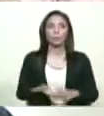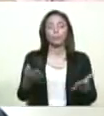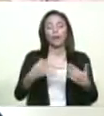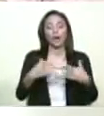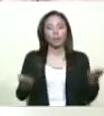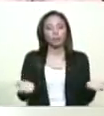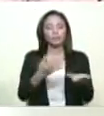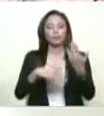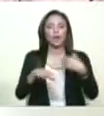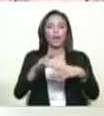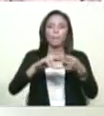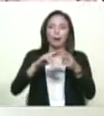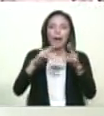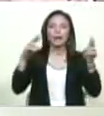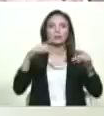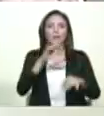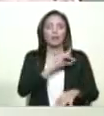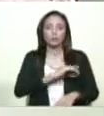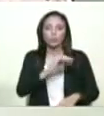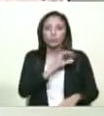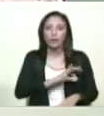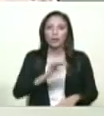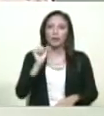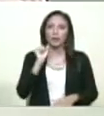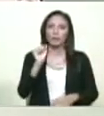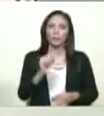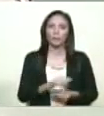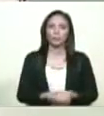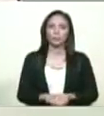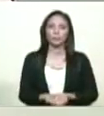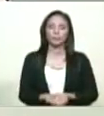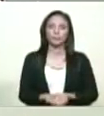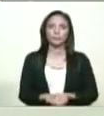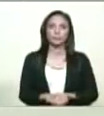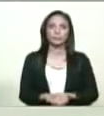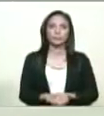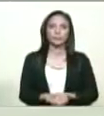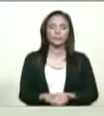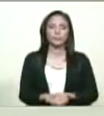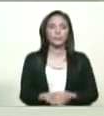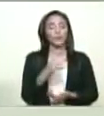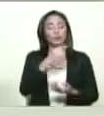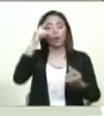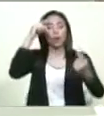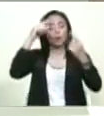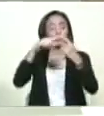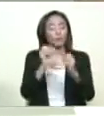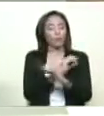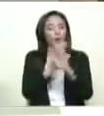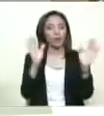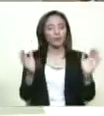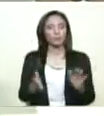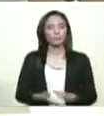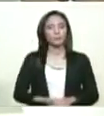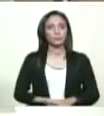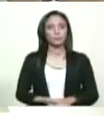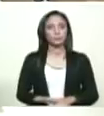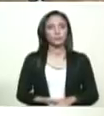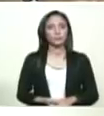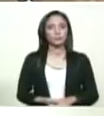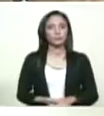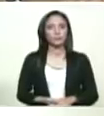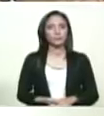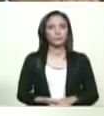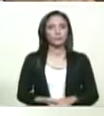socialista la felicidad social del pueblo ahí está la clave en una sociedad